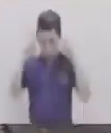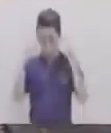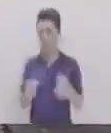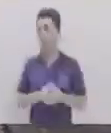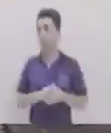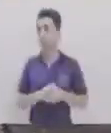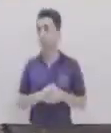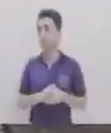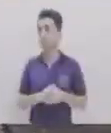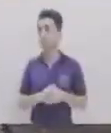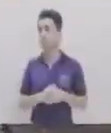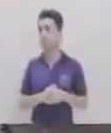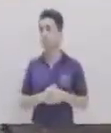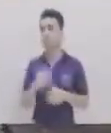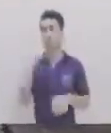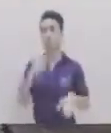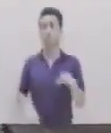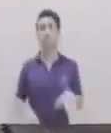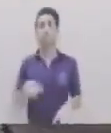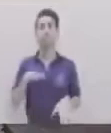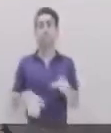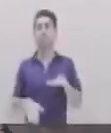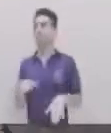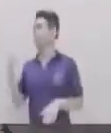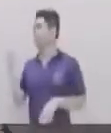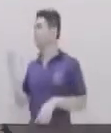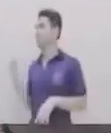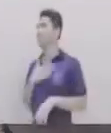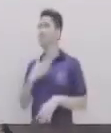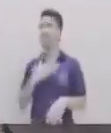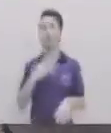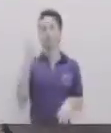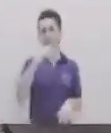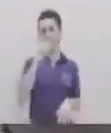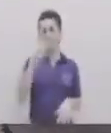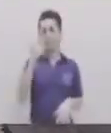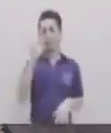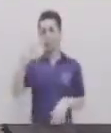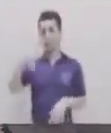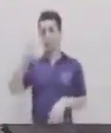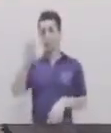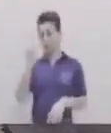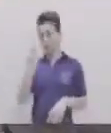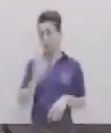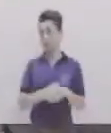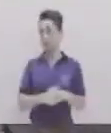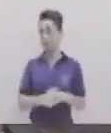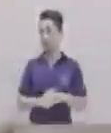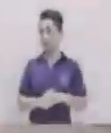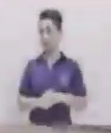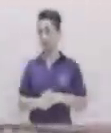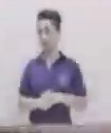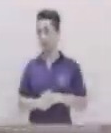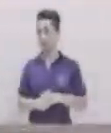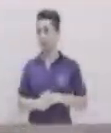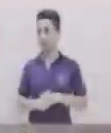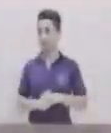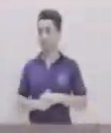bien, ahora iniciamos, skip lateral, elevo rodillas, de regreso,